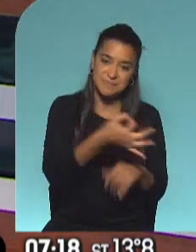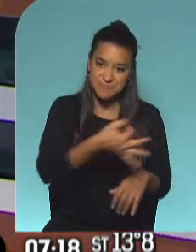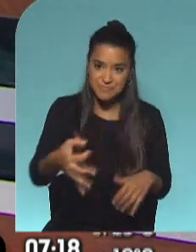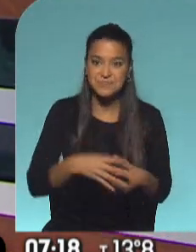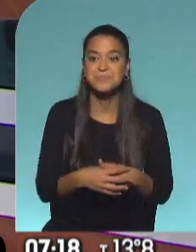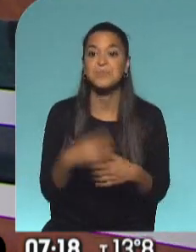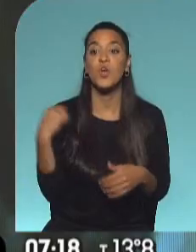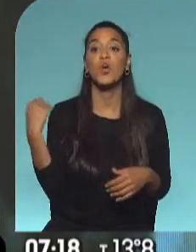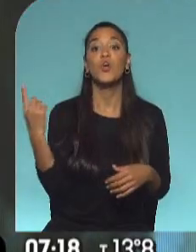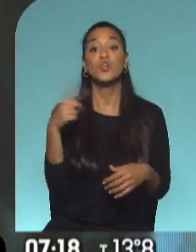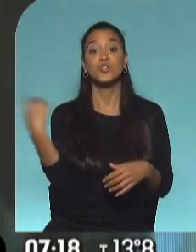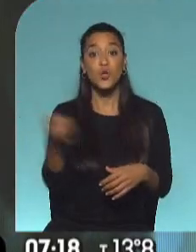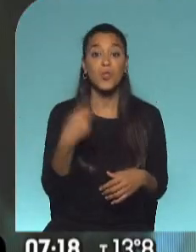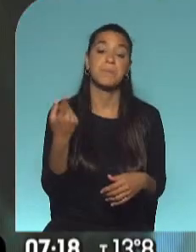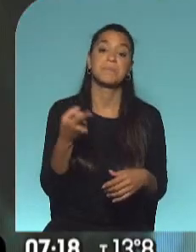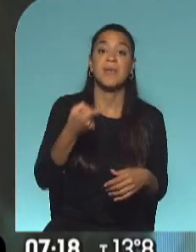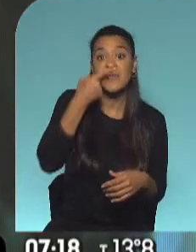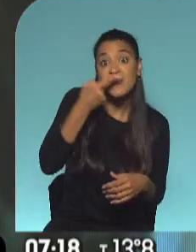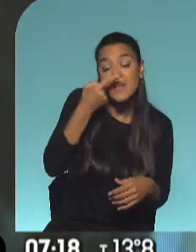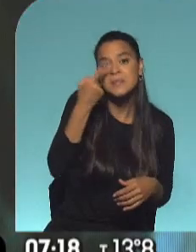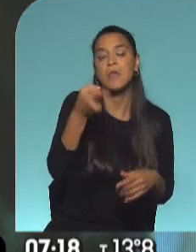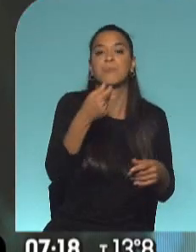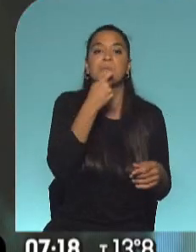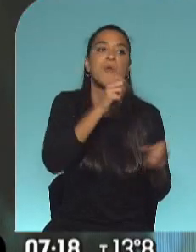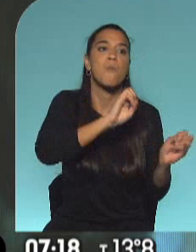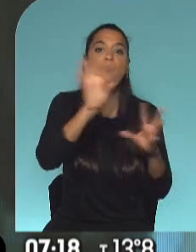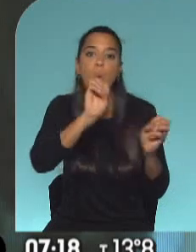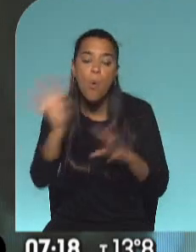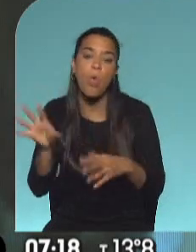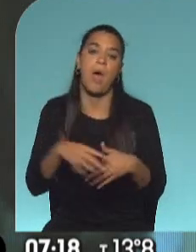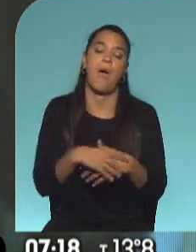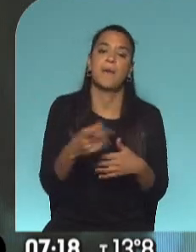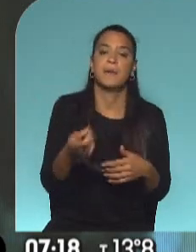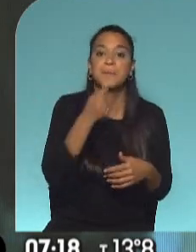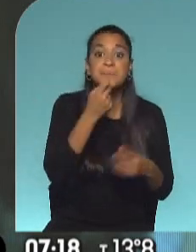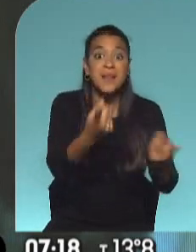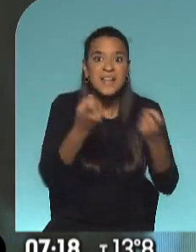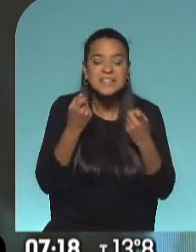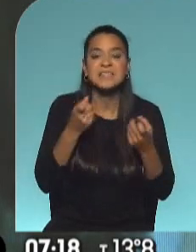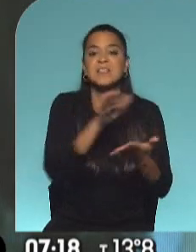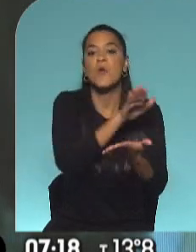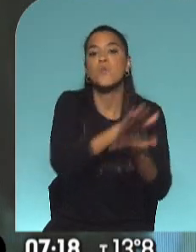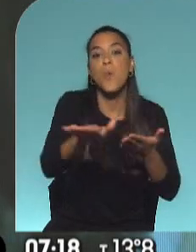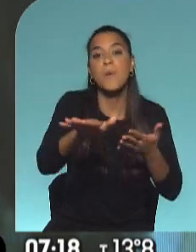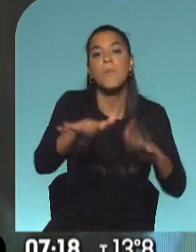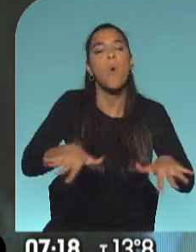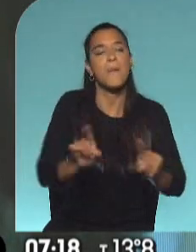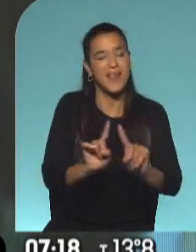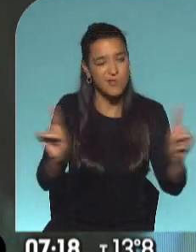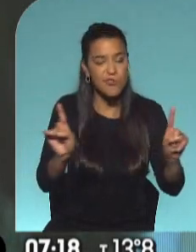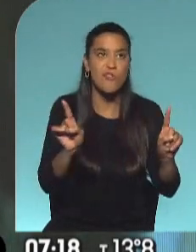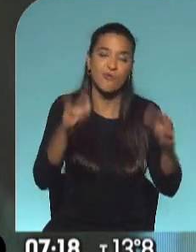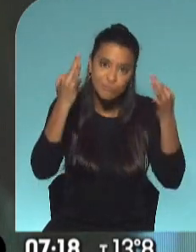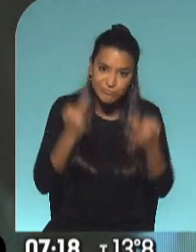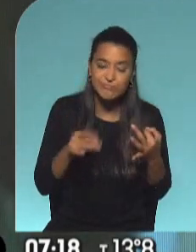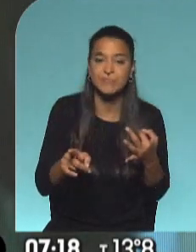los interesados, entonces gente que se está mudando por ahí, que necesiten renovar los muebles, no los muebles en este